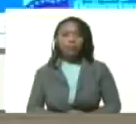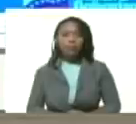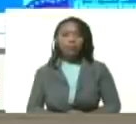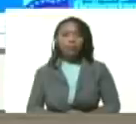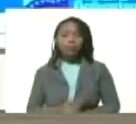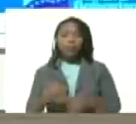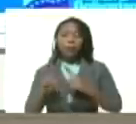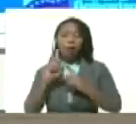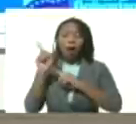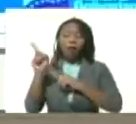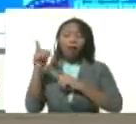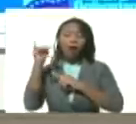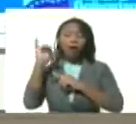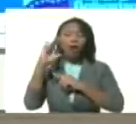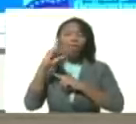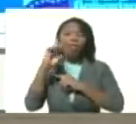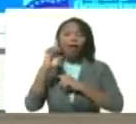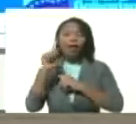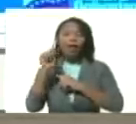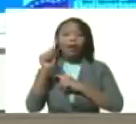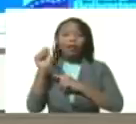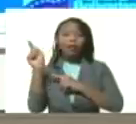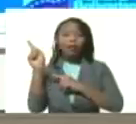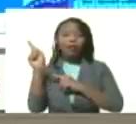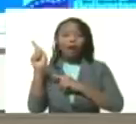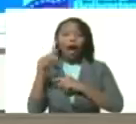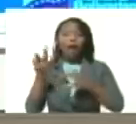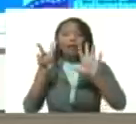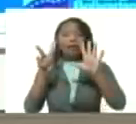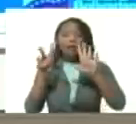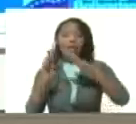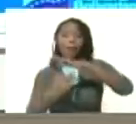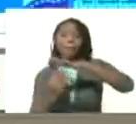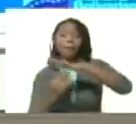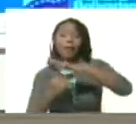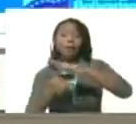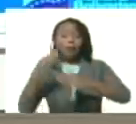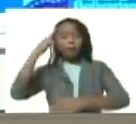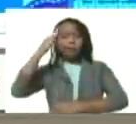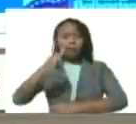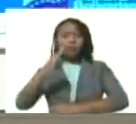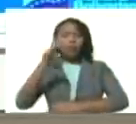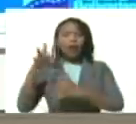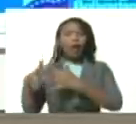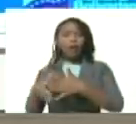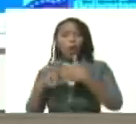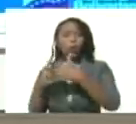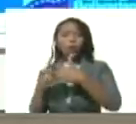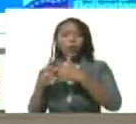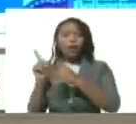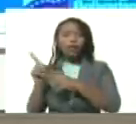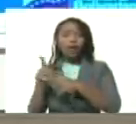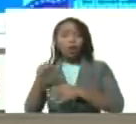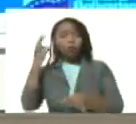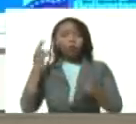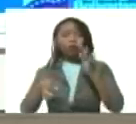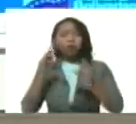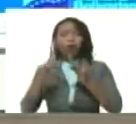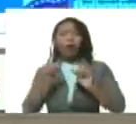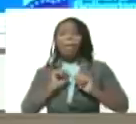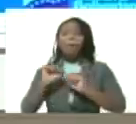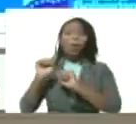Pero allá está la DEA, hay 7 bases militares estadounidenses, todos bajo la justificación que es para